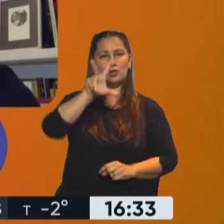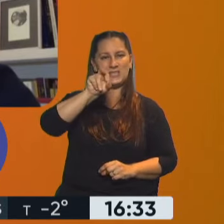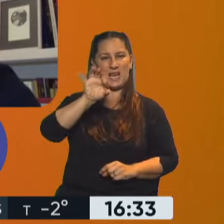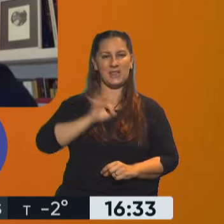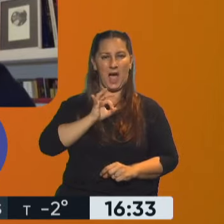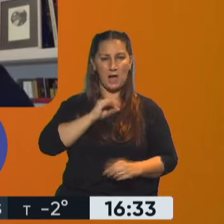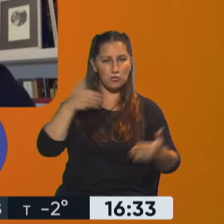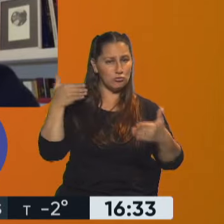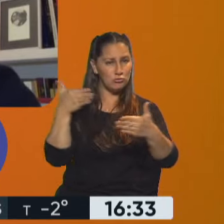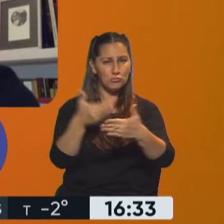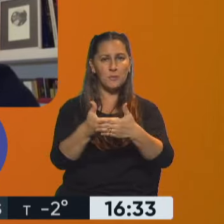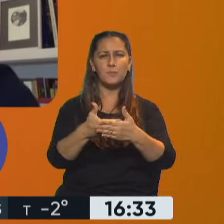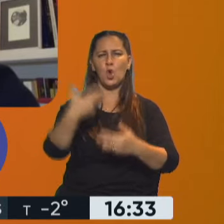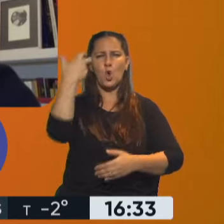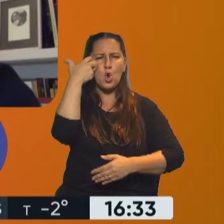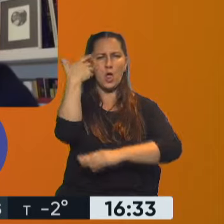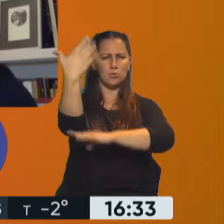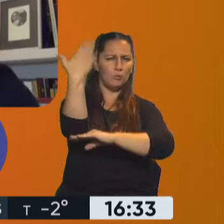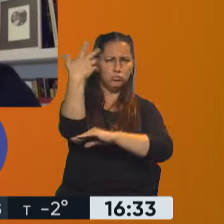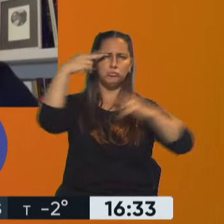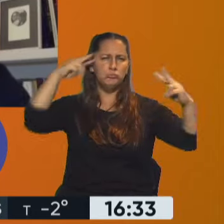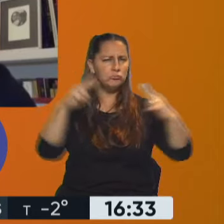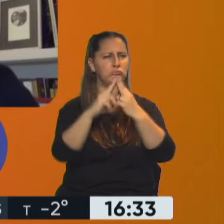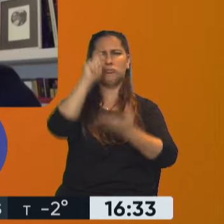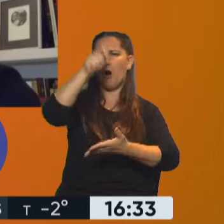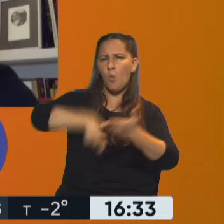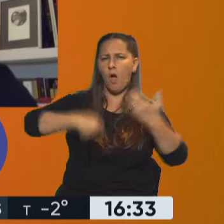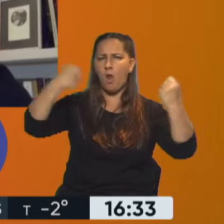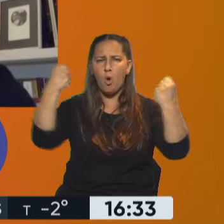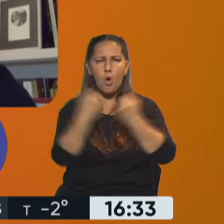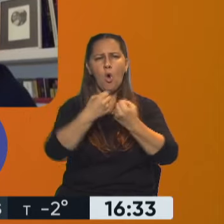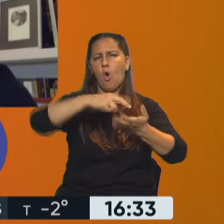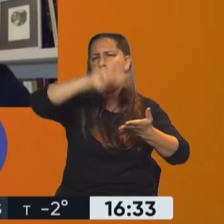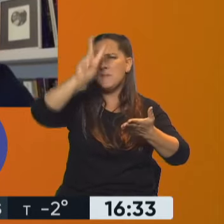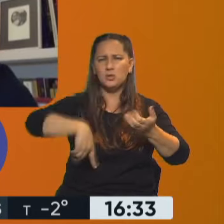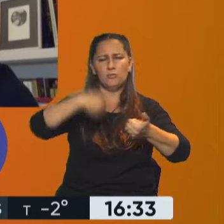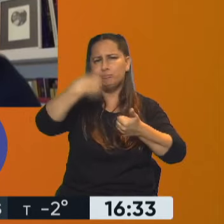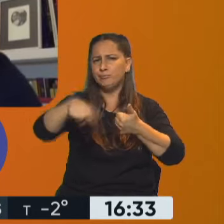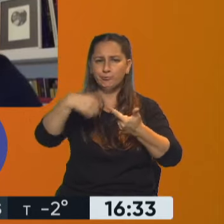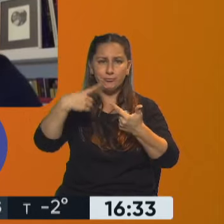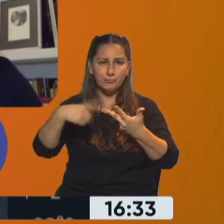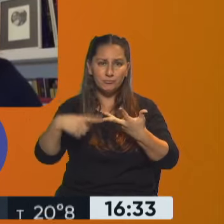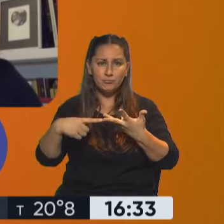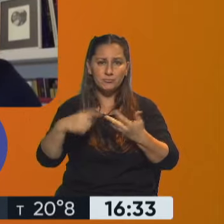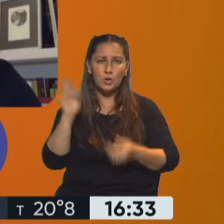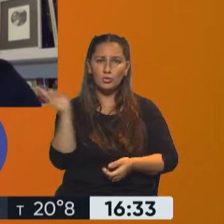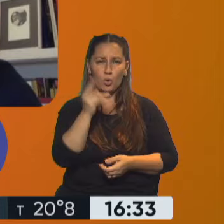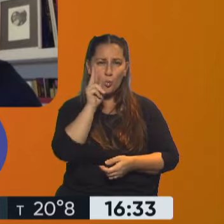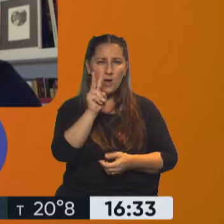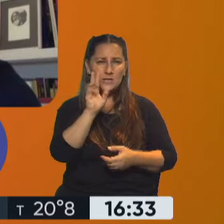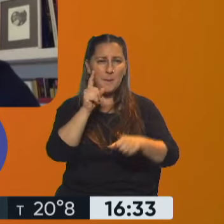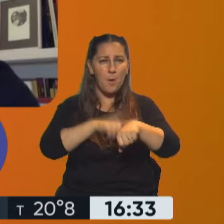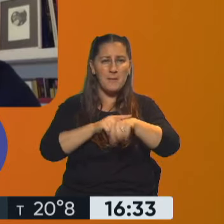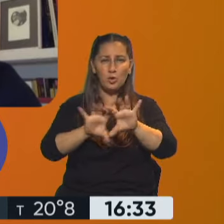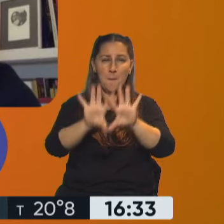años muchos congresos, conferencias, acuerdos, convenciones, etcétera, todos los indicadores ambientales a